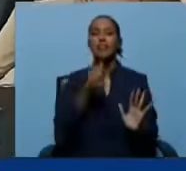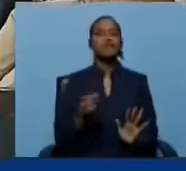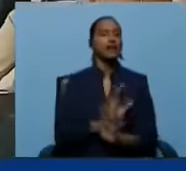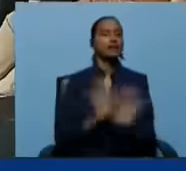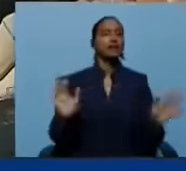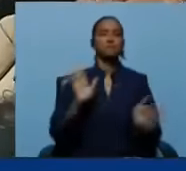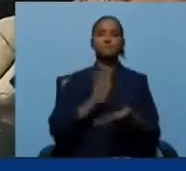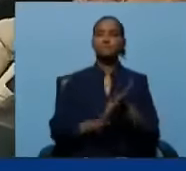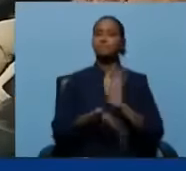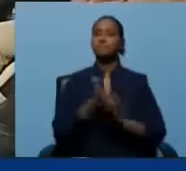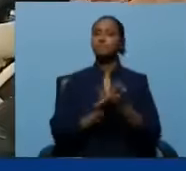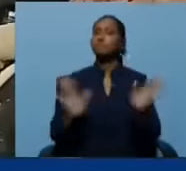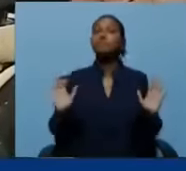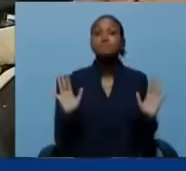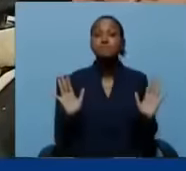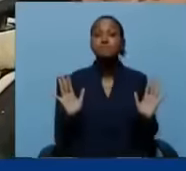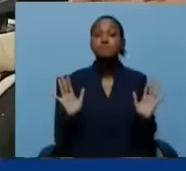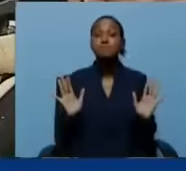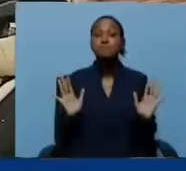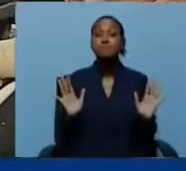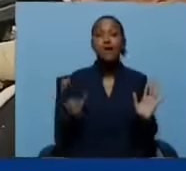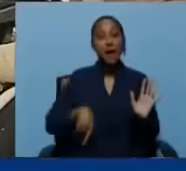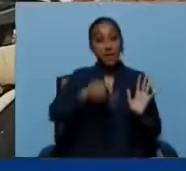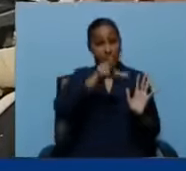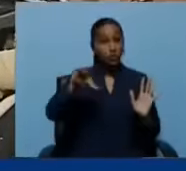A buen entendedor,